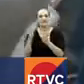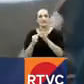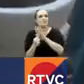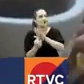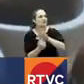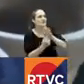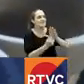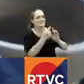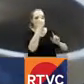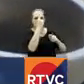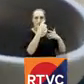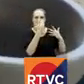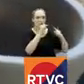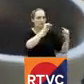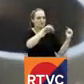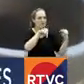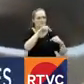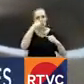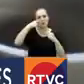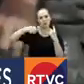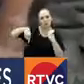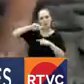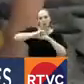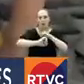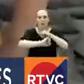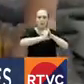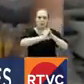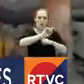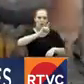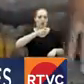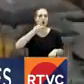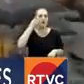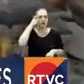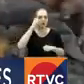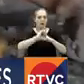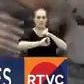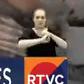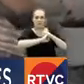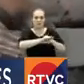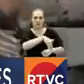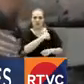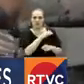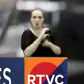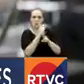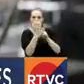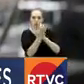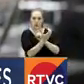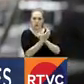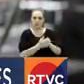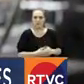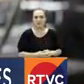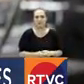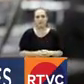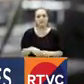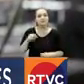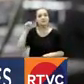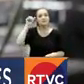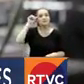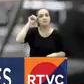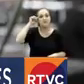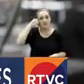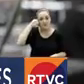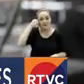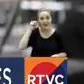labor y formalizar sus empresas con el apoyo de la Gobernación y el Ministerio de Cultura a través de la Ruta del Alfarero. Recordemos que